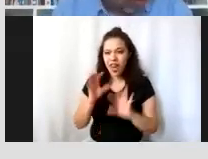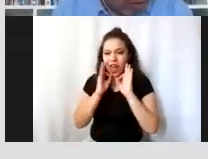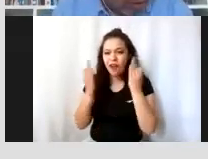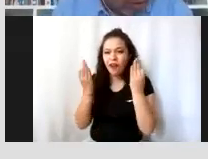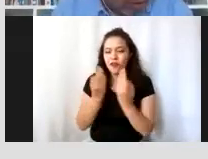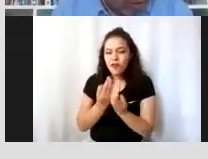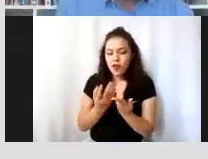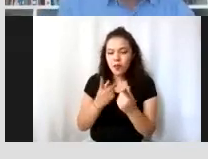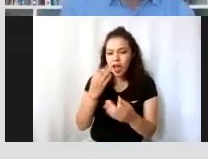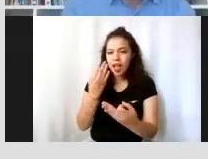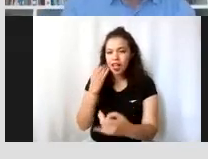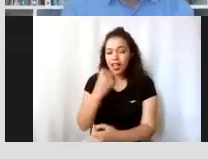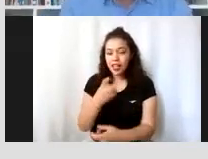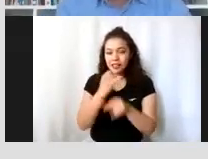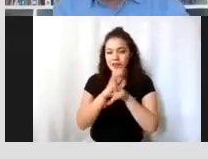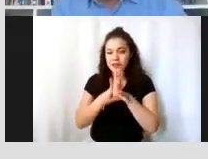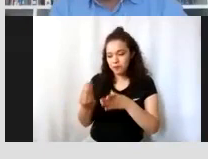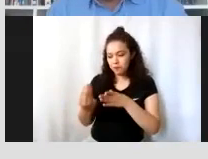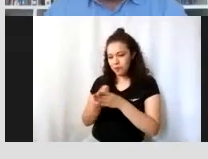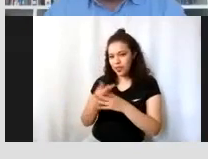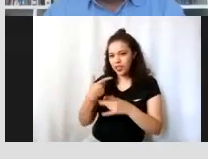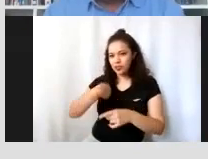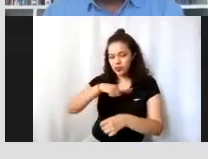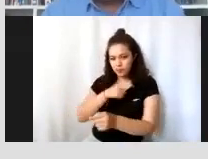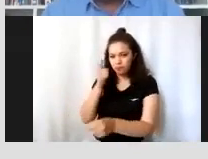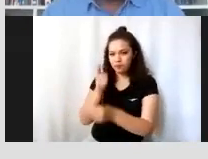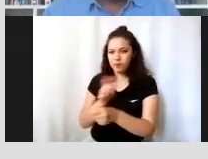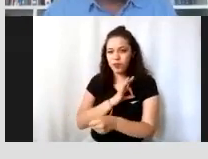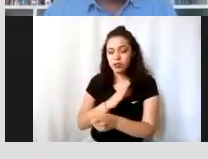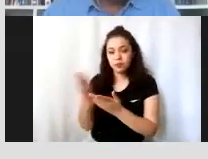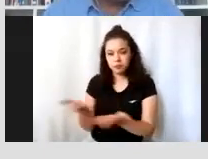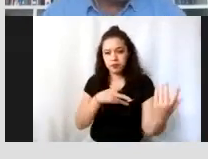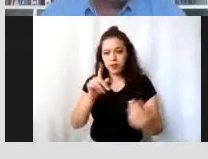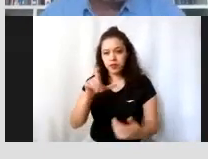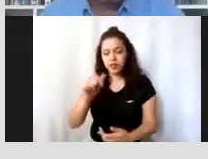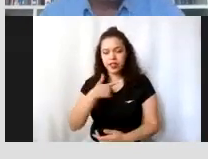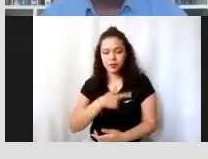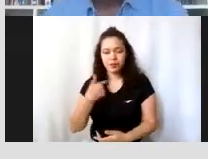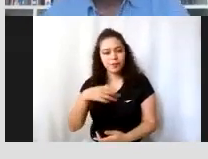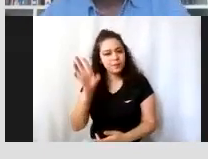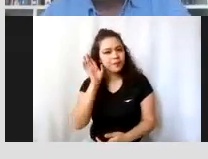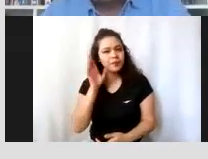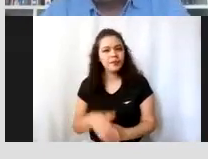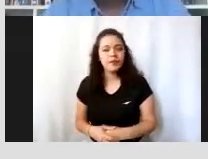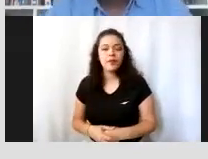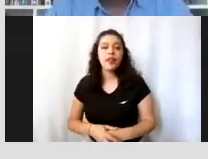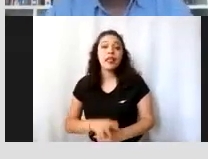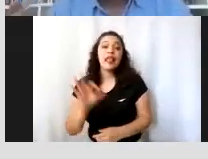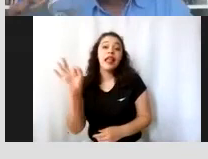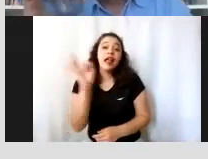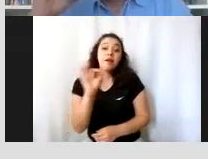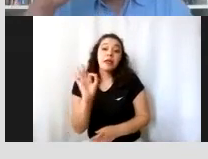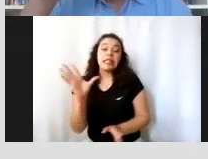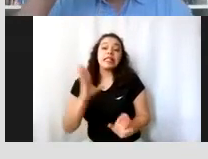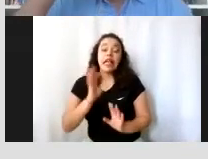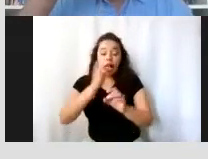todo eso es un dato personal, por supuesto, y te hace identificable. Adelante, Paulina, con todo gusto te escucho. Suponiendo que ya está mi aviso